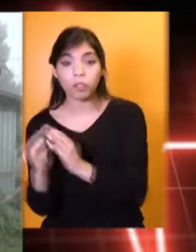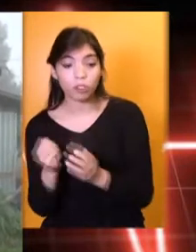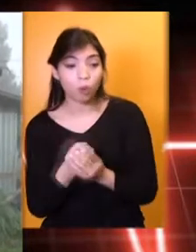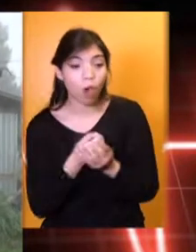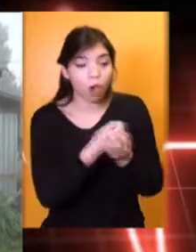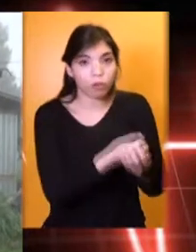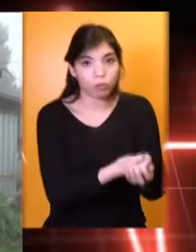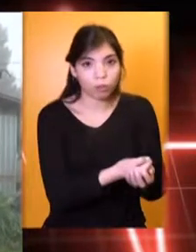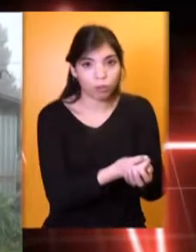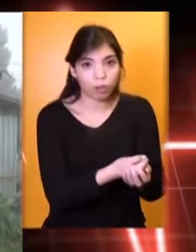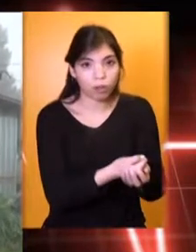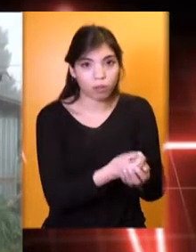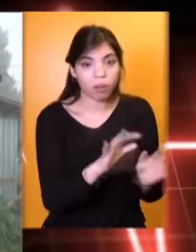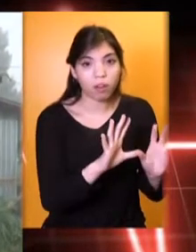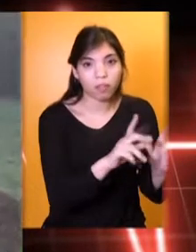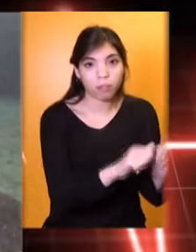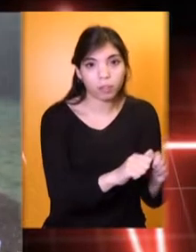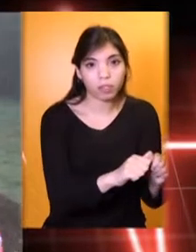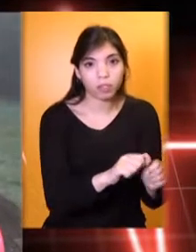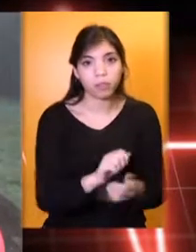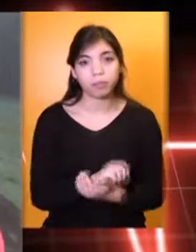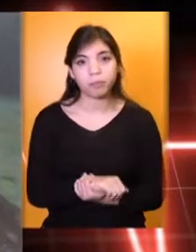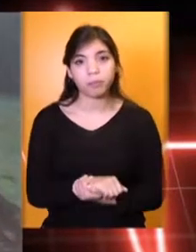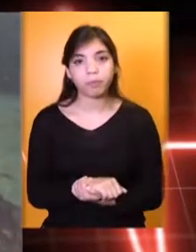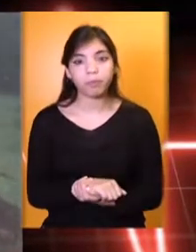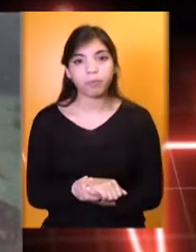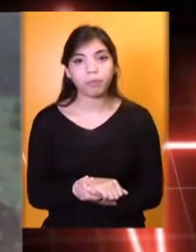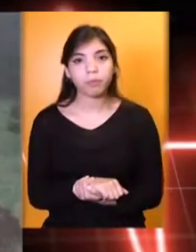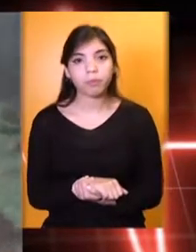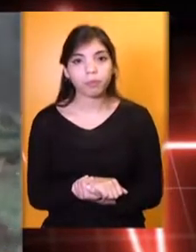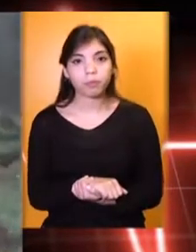de los heridos. Es tremendo lo que ha pasado acá porque fue